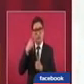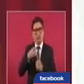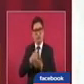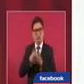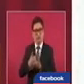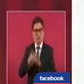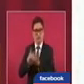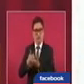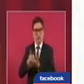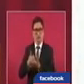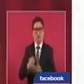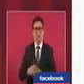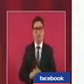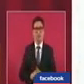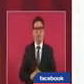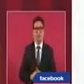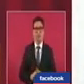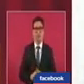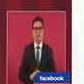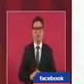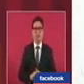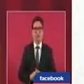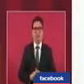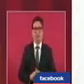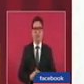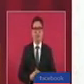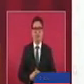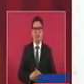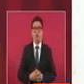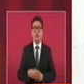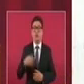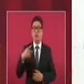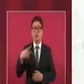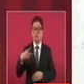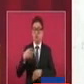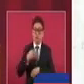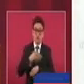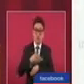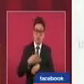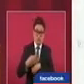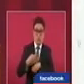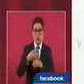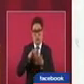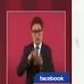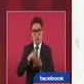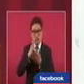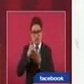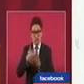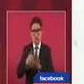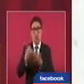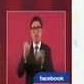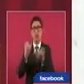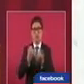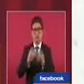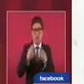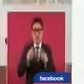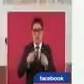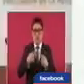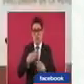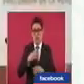apoyar a los familiares de las víctimas, el traslado de los cuerpos y desde